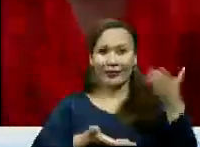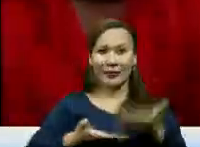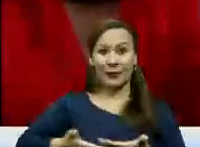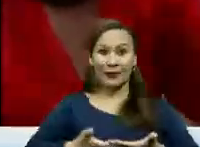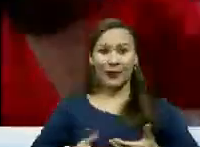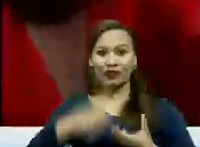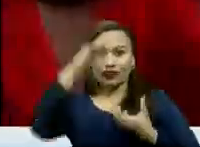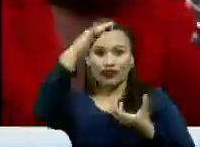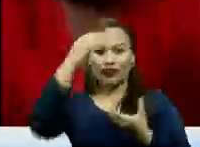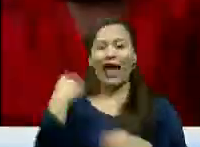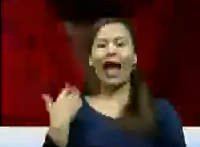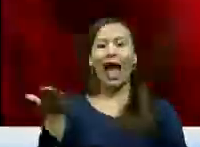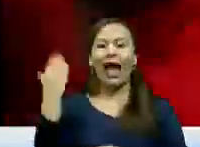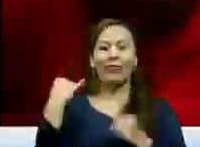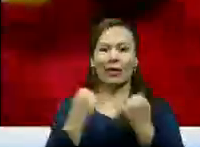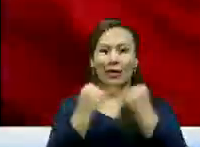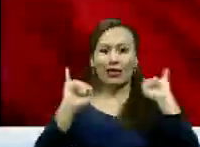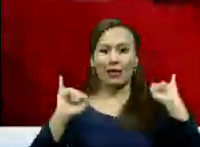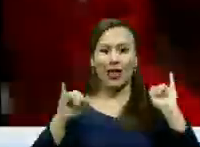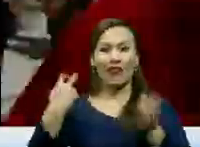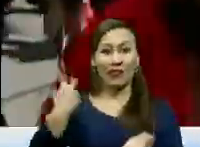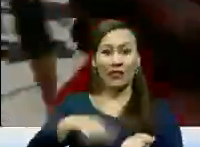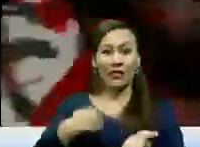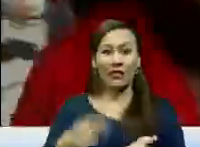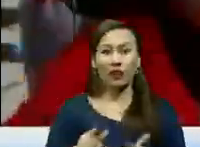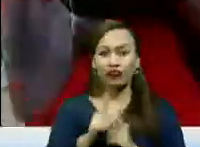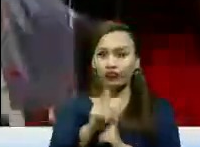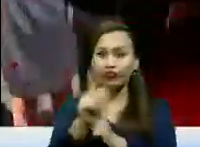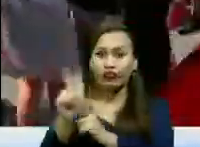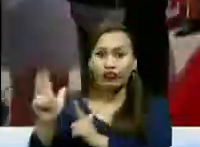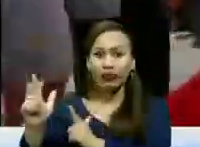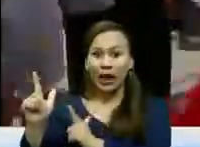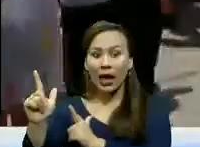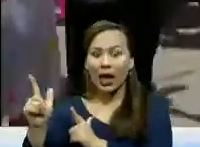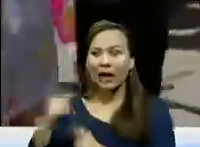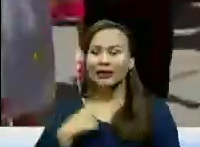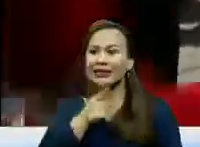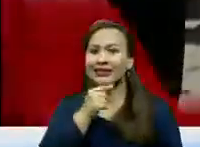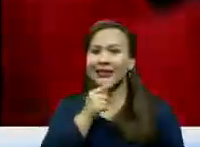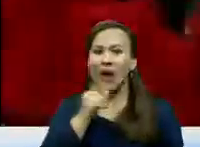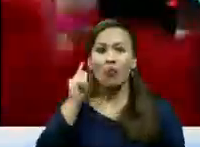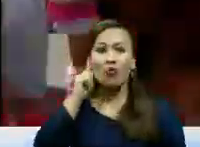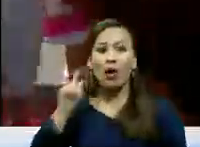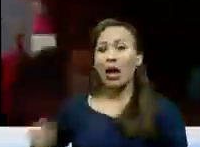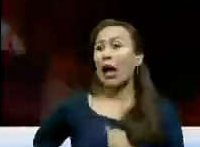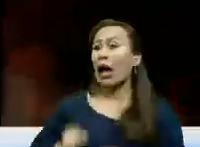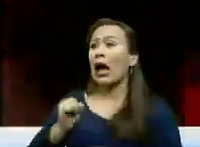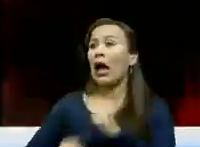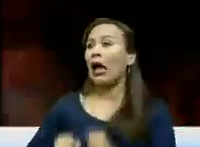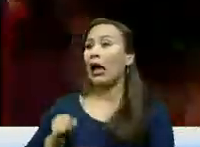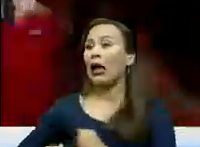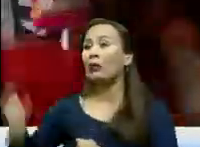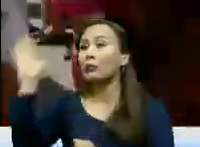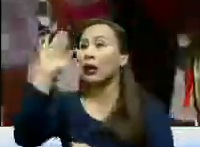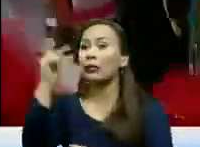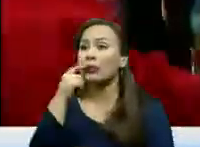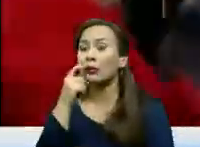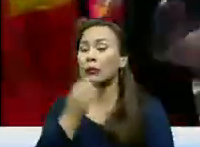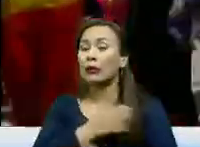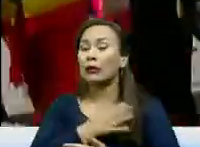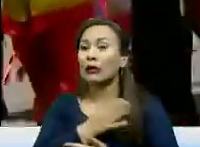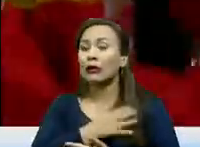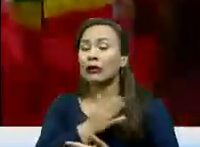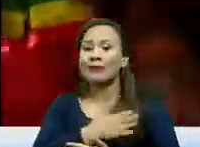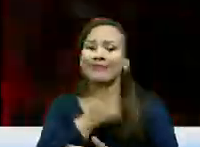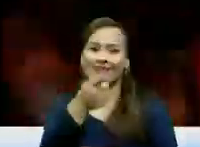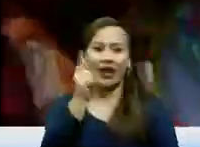de las guerras de independencia, en donde los soldados iban a la guerra, pero atrás de ellos iban sus mujeres, sus hijos, ¿sí? Y era